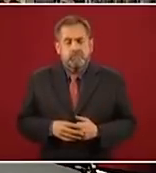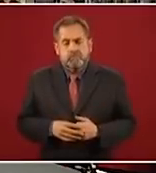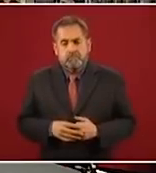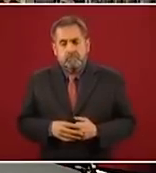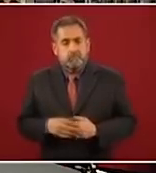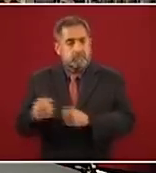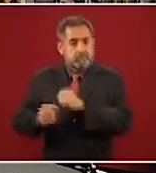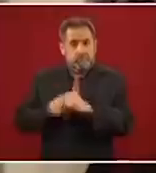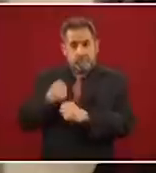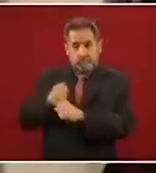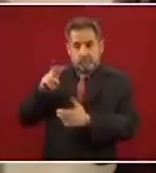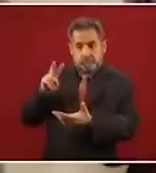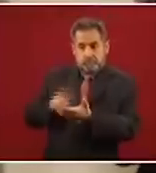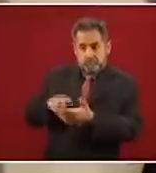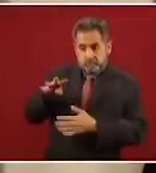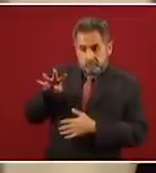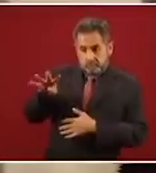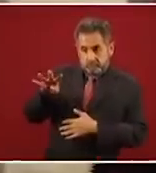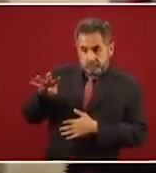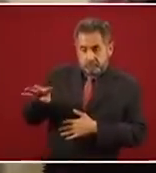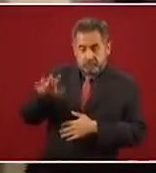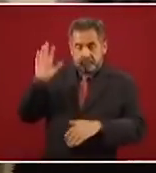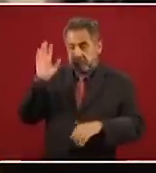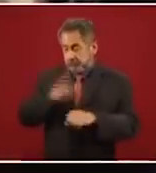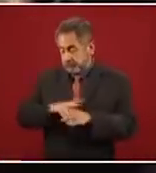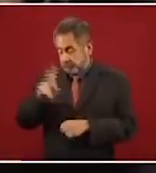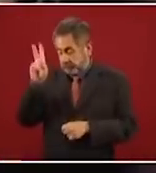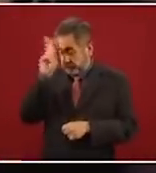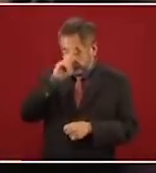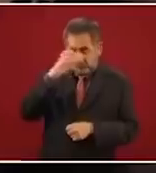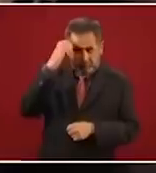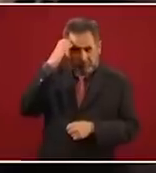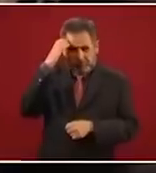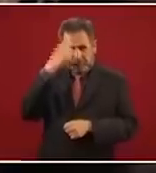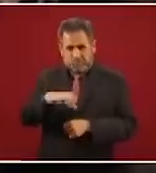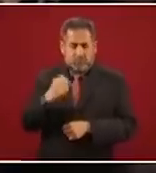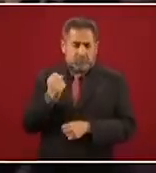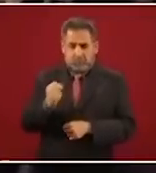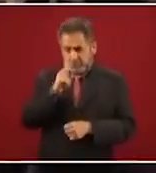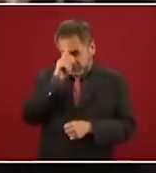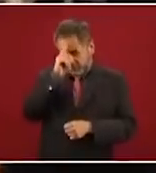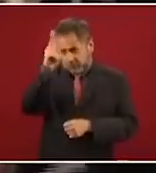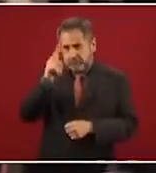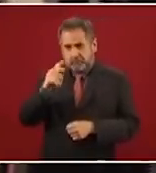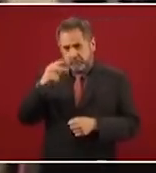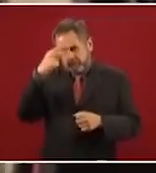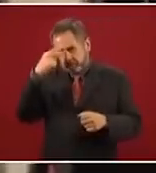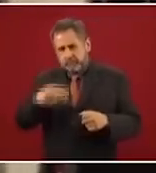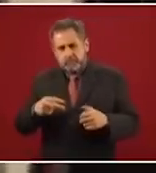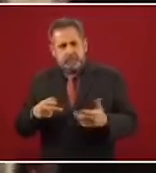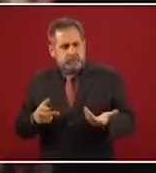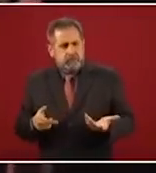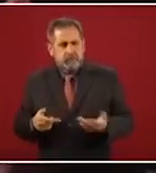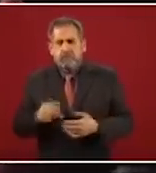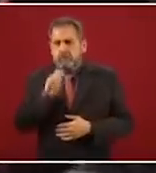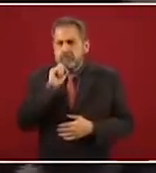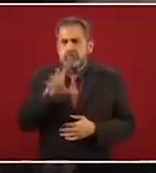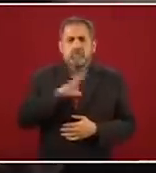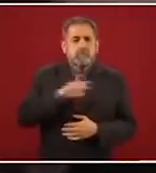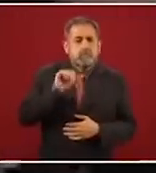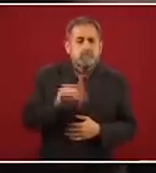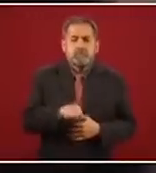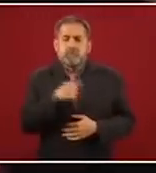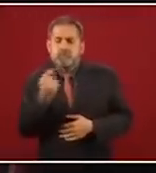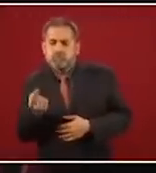que 2019 fue el año más violento que se ha registrado en México. Sin embargo, también hay otro tipo